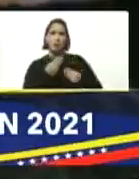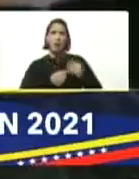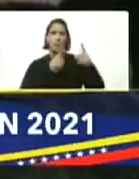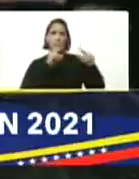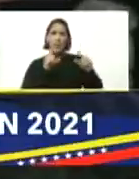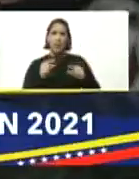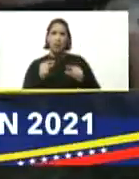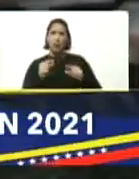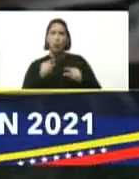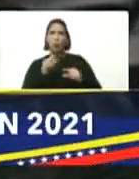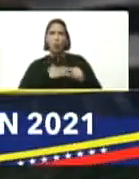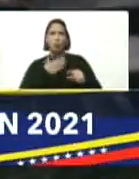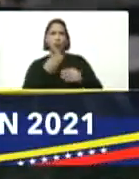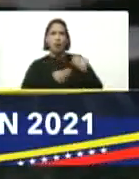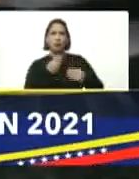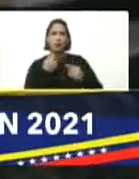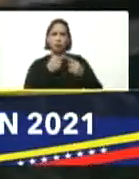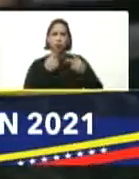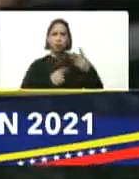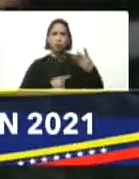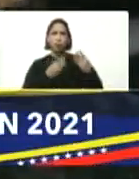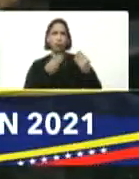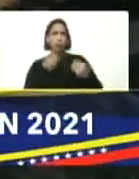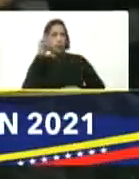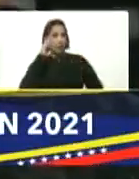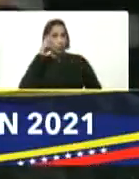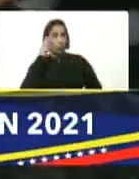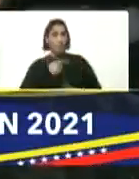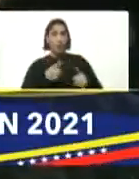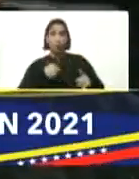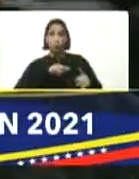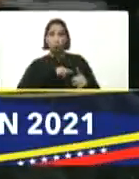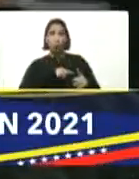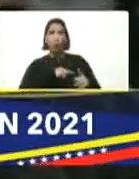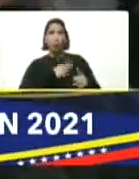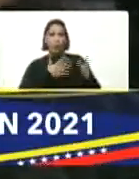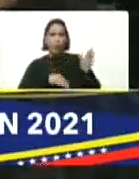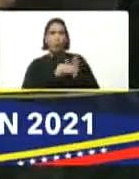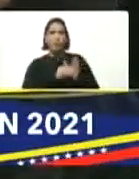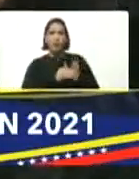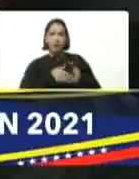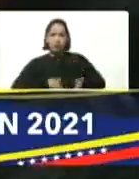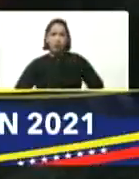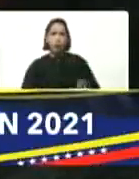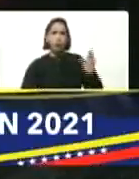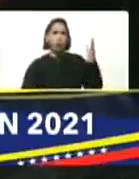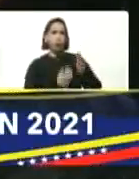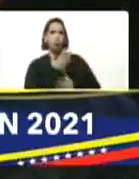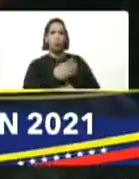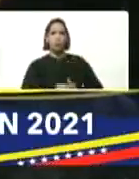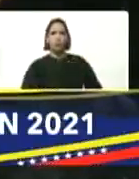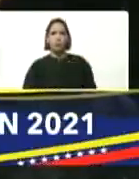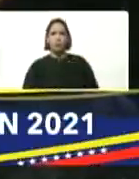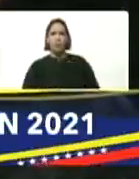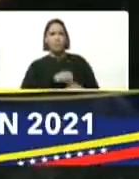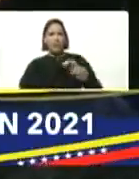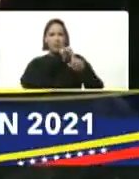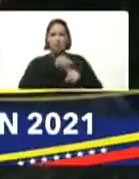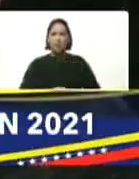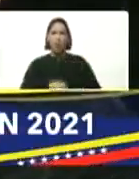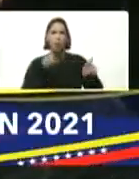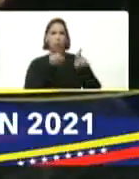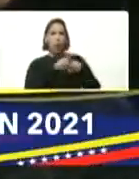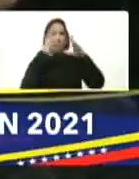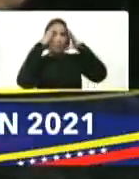otras épocas, por muchas razones. Pero nosotros vamos a renacer y vamos a vencer como venció